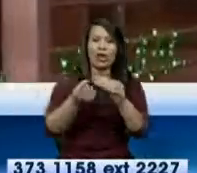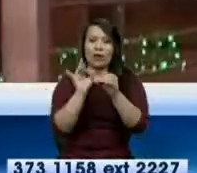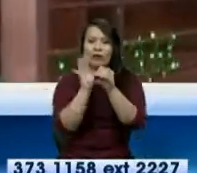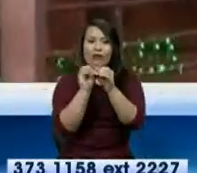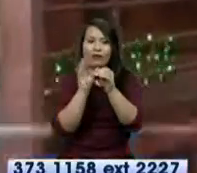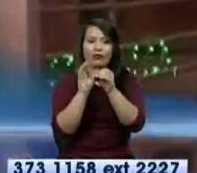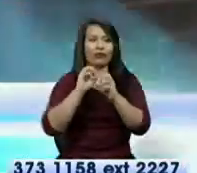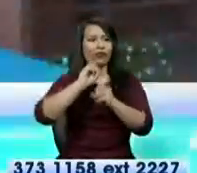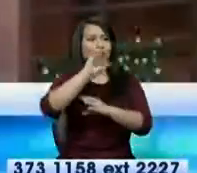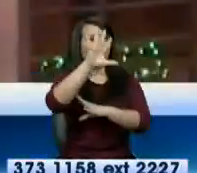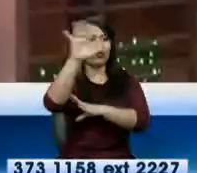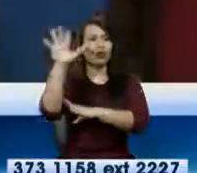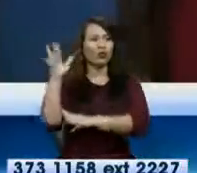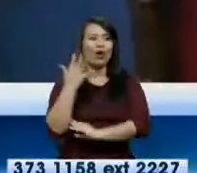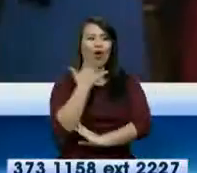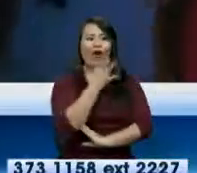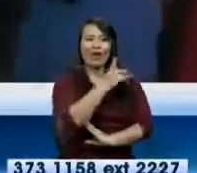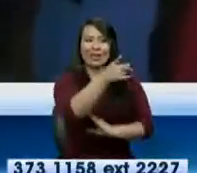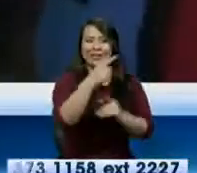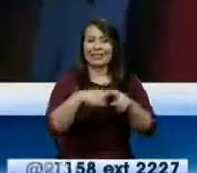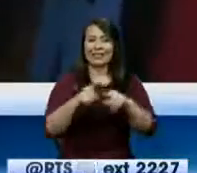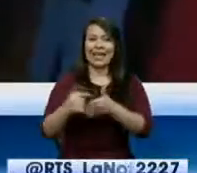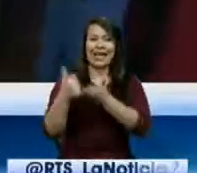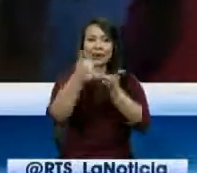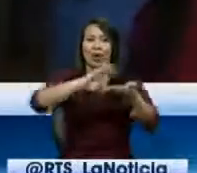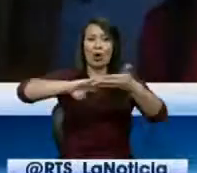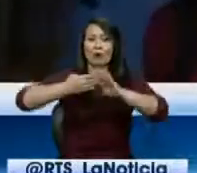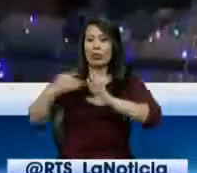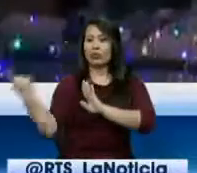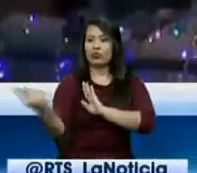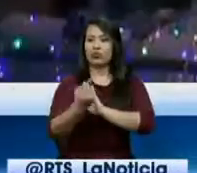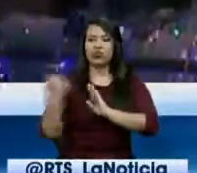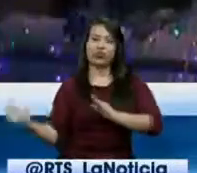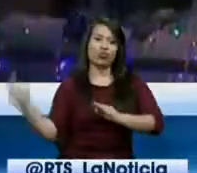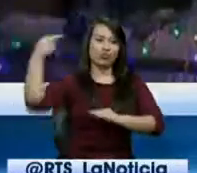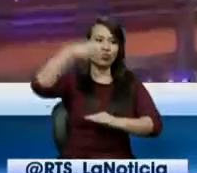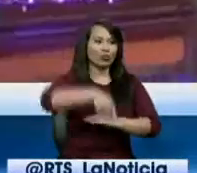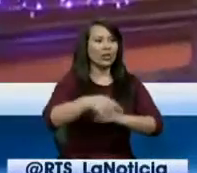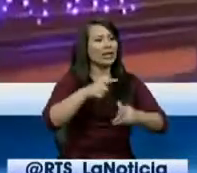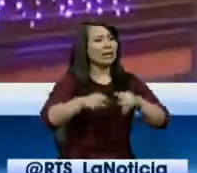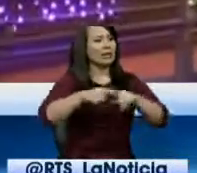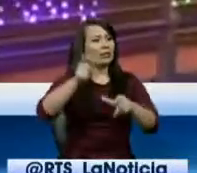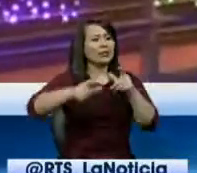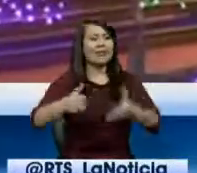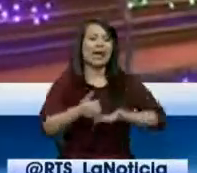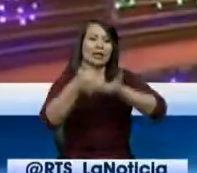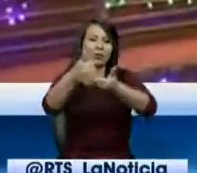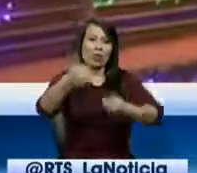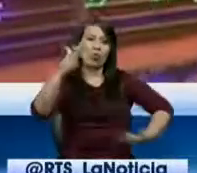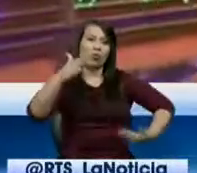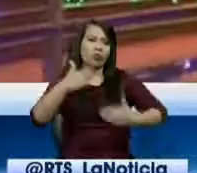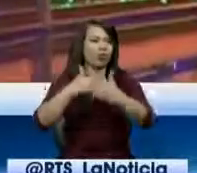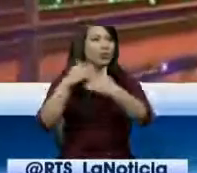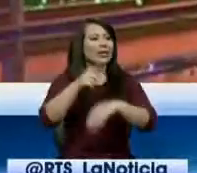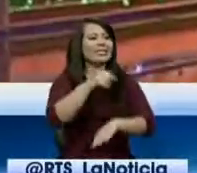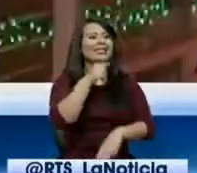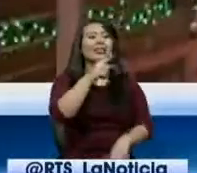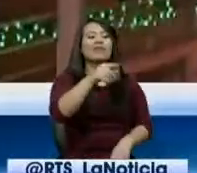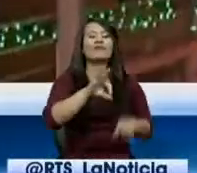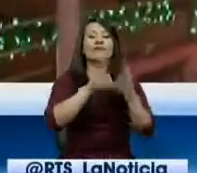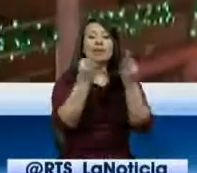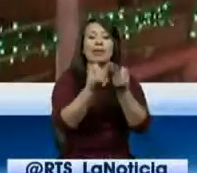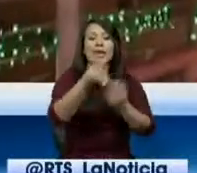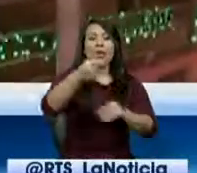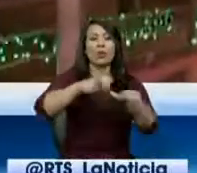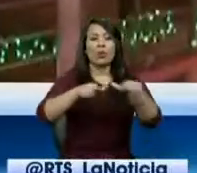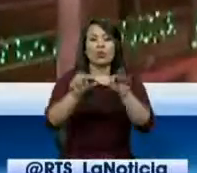Este escenario multicolor pudo elaborarse con ayuda comunitaria. Contribuciones anónimas. Las familias de Huachapala y visitantes podrán disfrutar